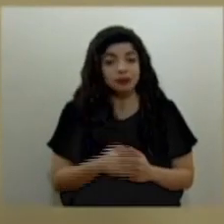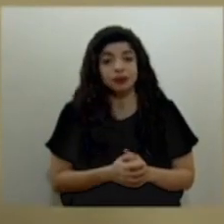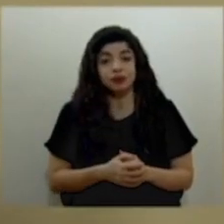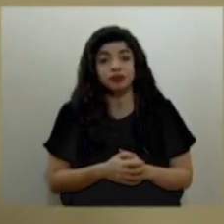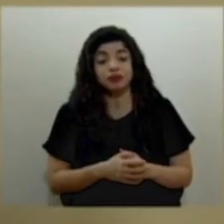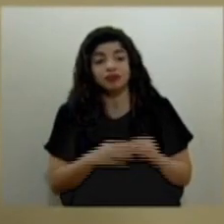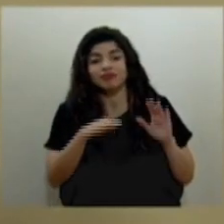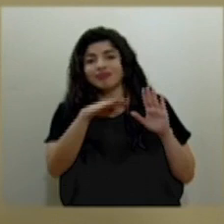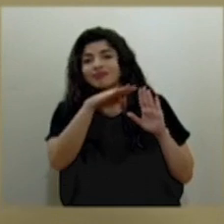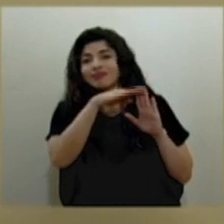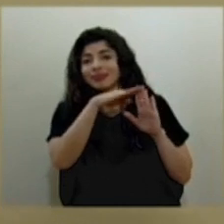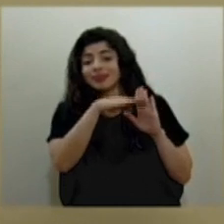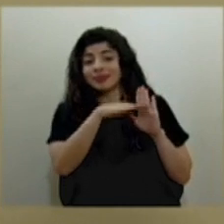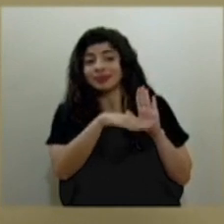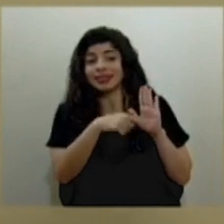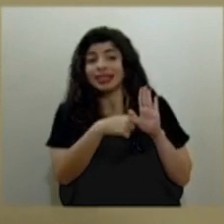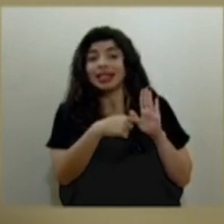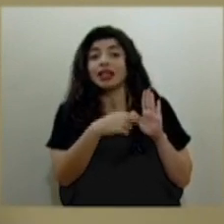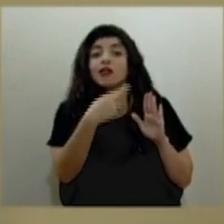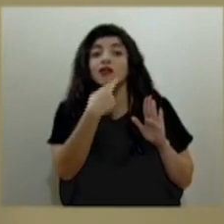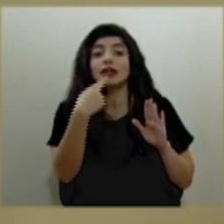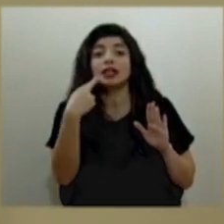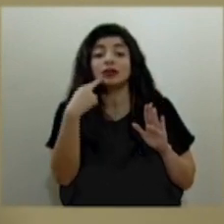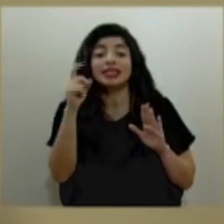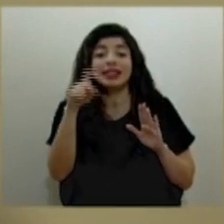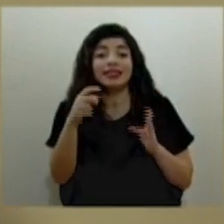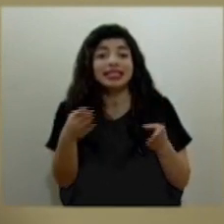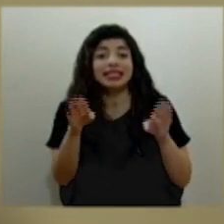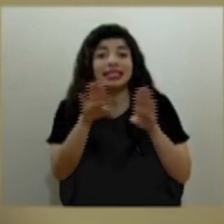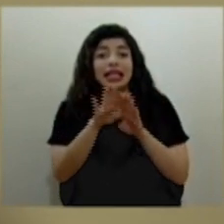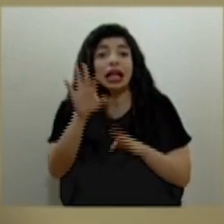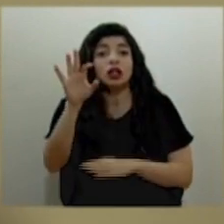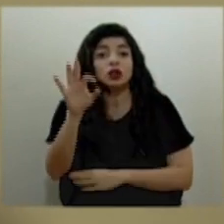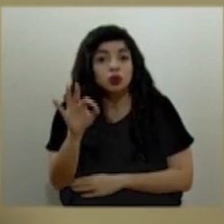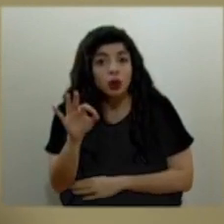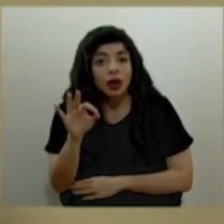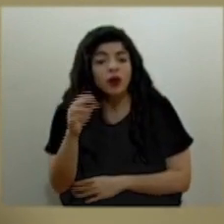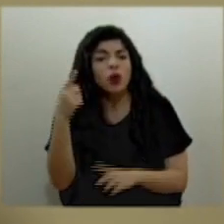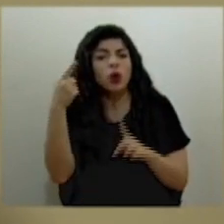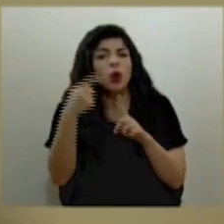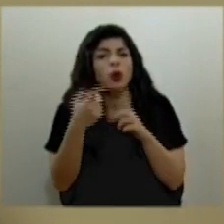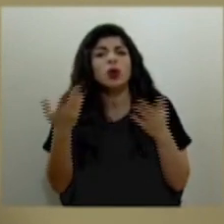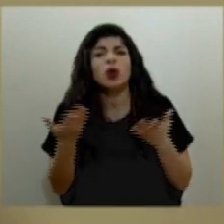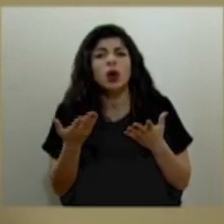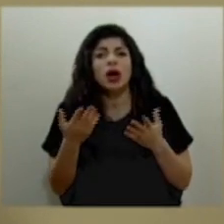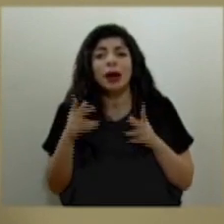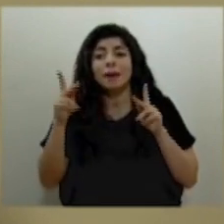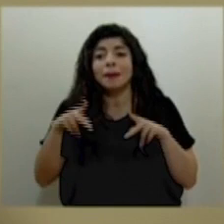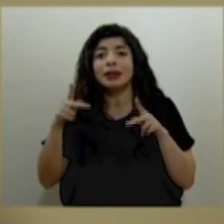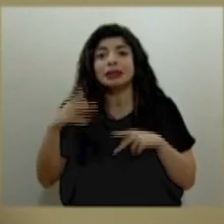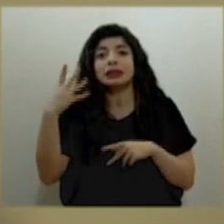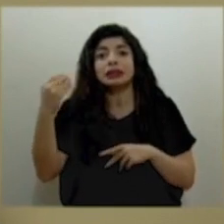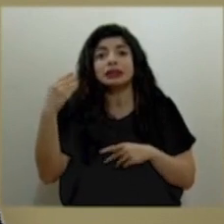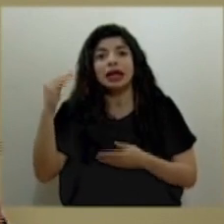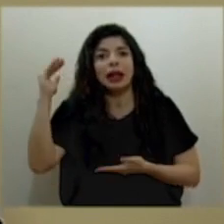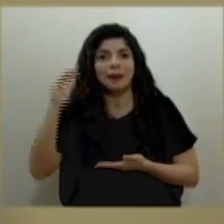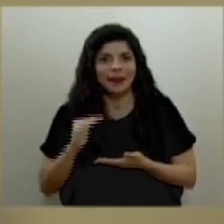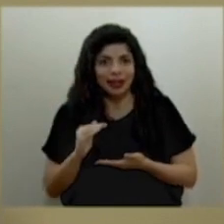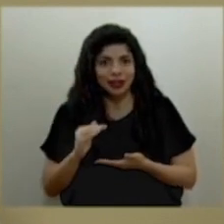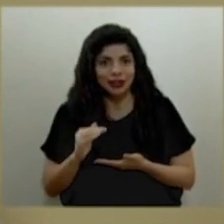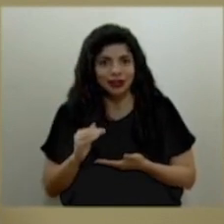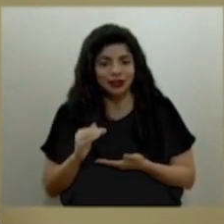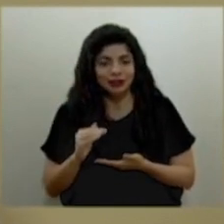medida de que los restaurantes se cierren a las 9, pues justamente busca esta disminución de la movilidad, sobre todo que esa